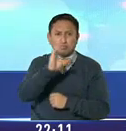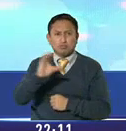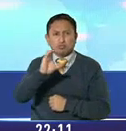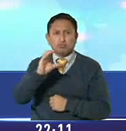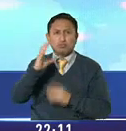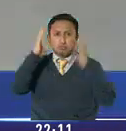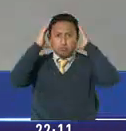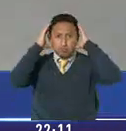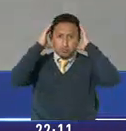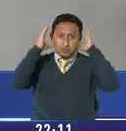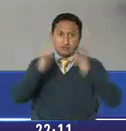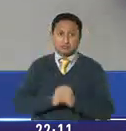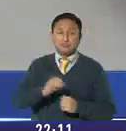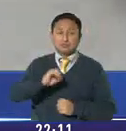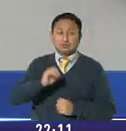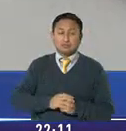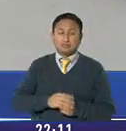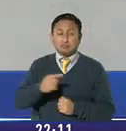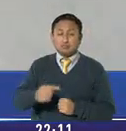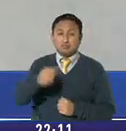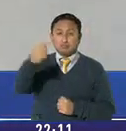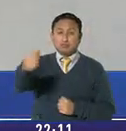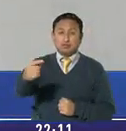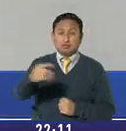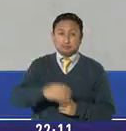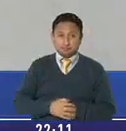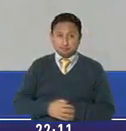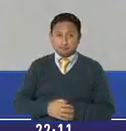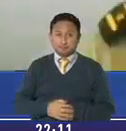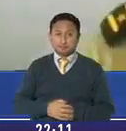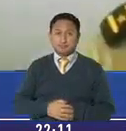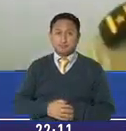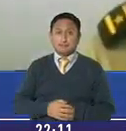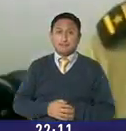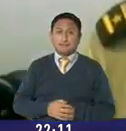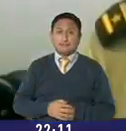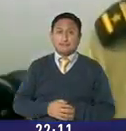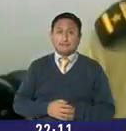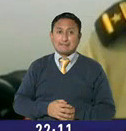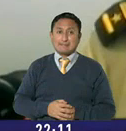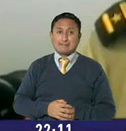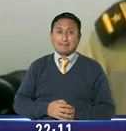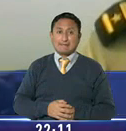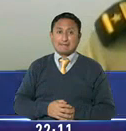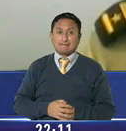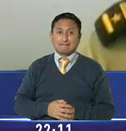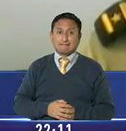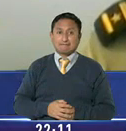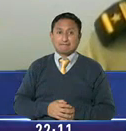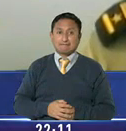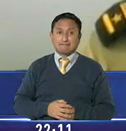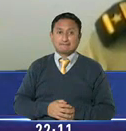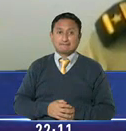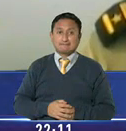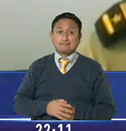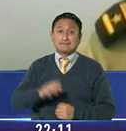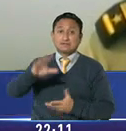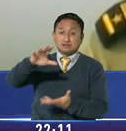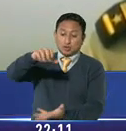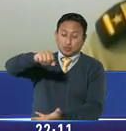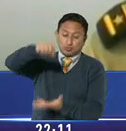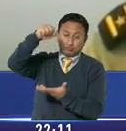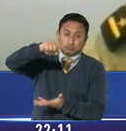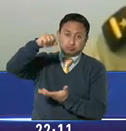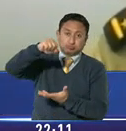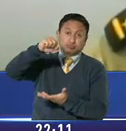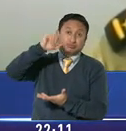y sí, efectivamente la encontraron, aunque a kilómetros de aquí. La cabeza estaba en una funda de plástico